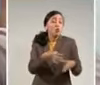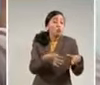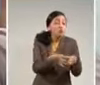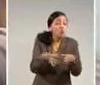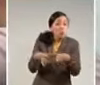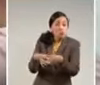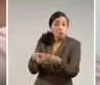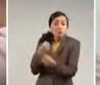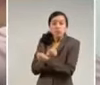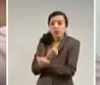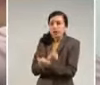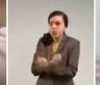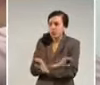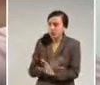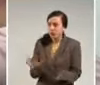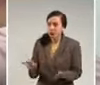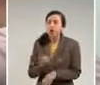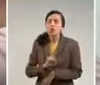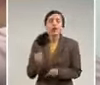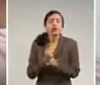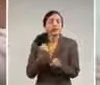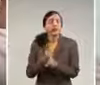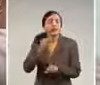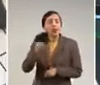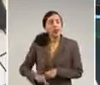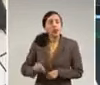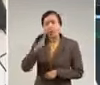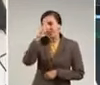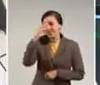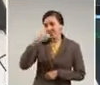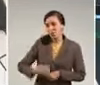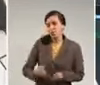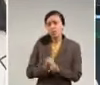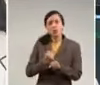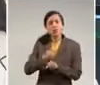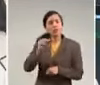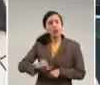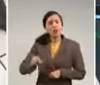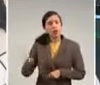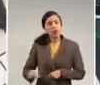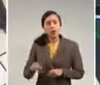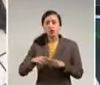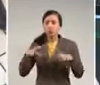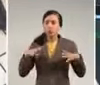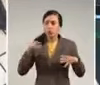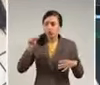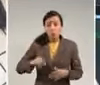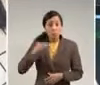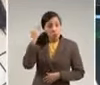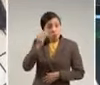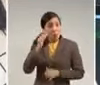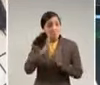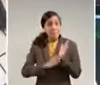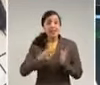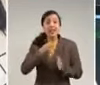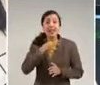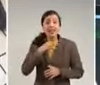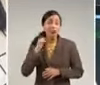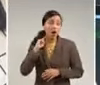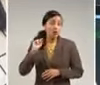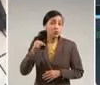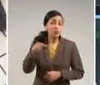con reforzamiento, trabajadores de salud pública, del turismo, y se prevé que para el mes de enero del próximo año se concluya o se inicie